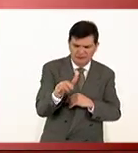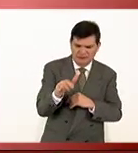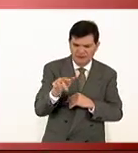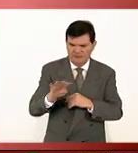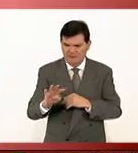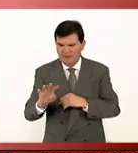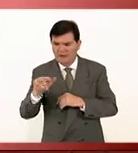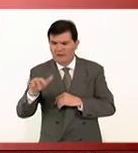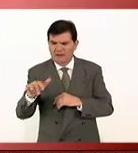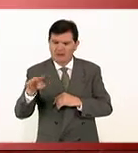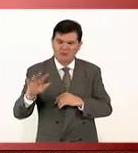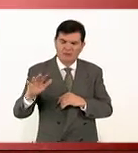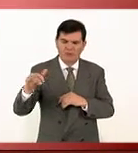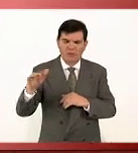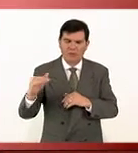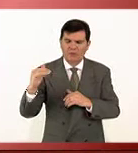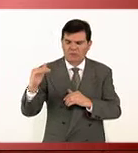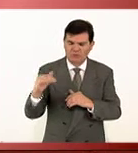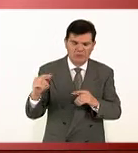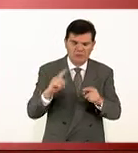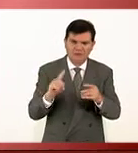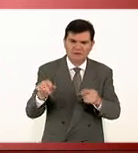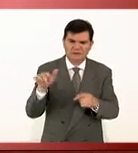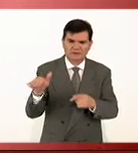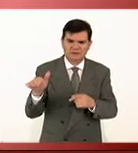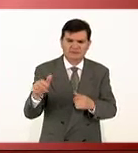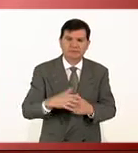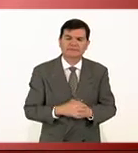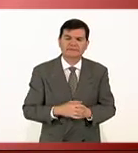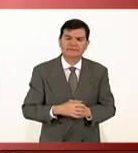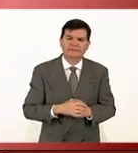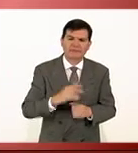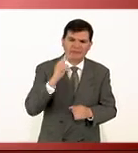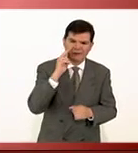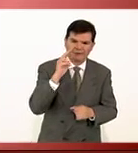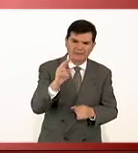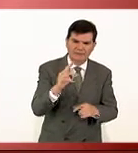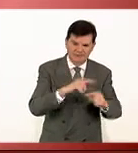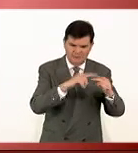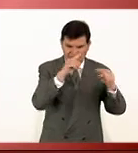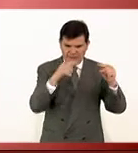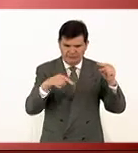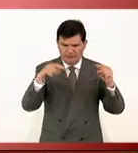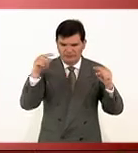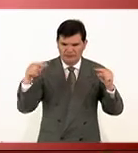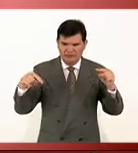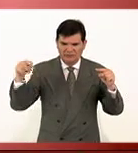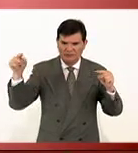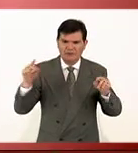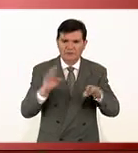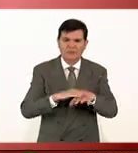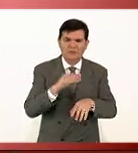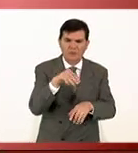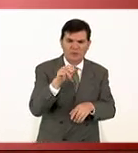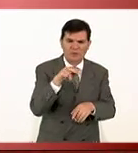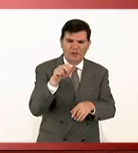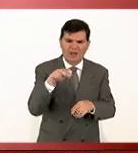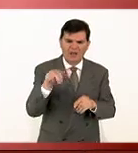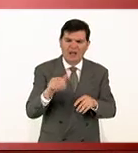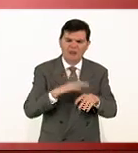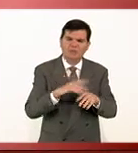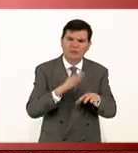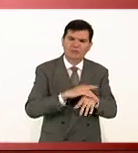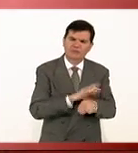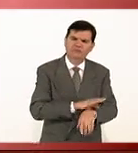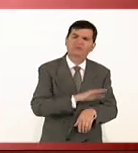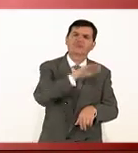17, nuestro último registro es de 17. Paco, viendo la gráfica de Morena, ¿a qué se debió ese repunte que tuvo de pronto